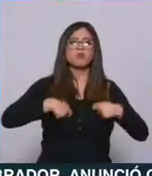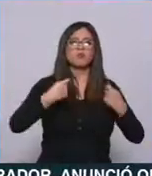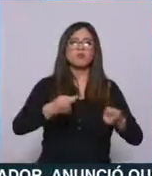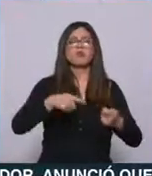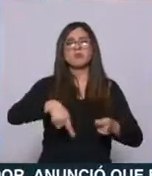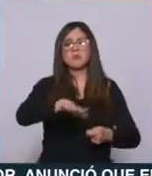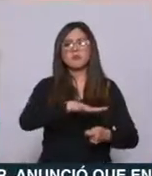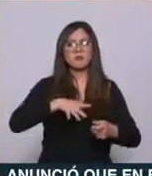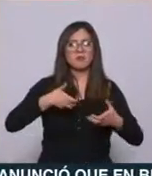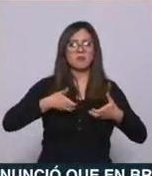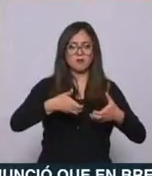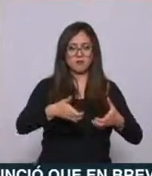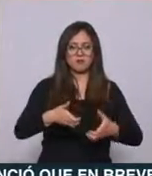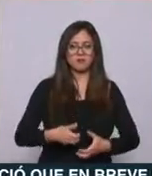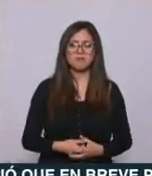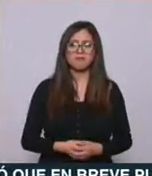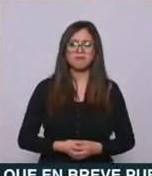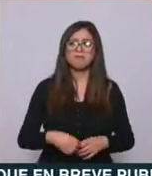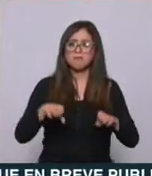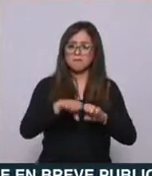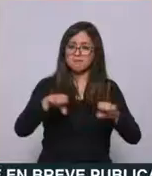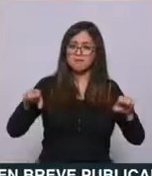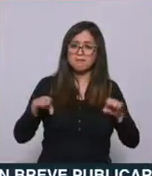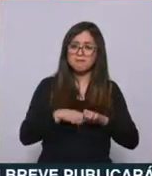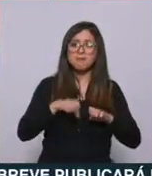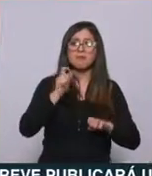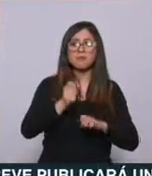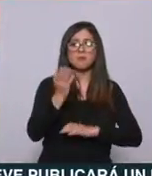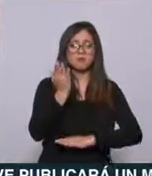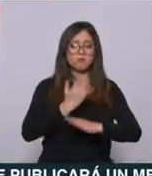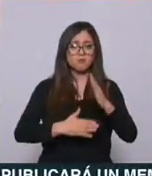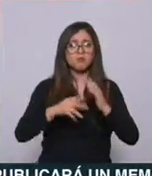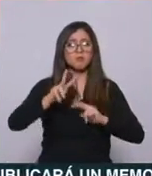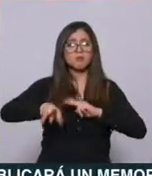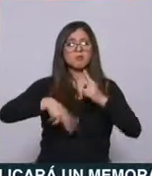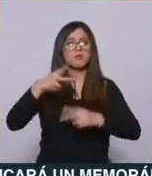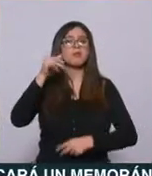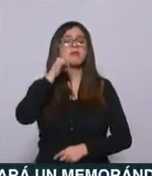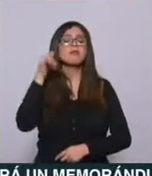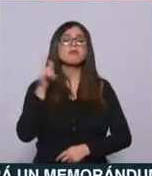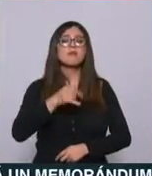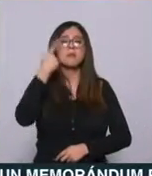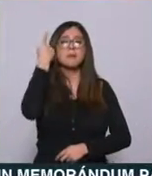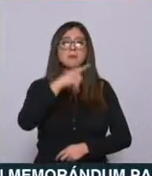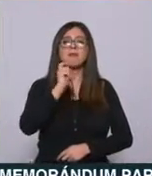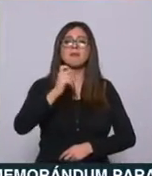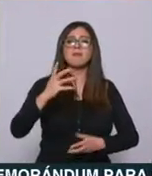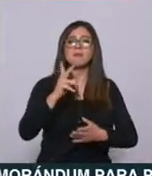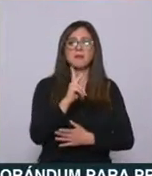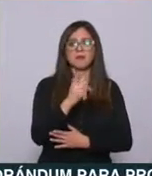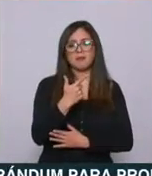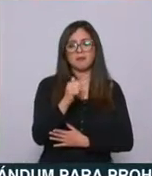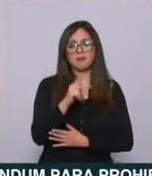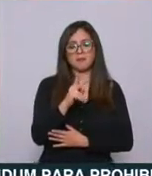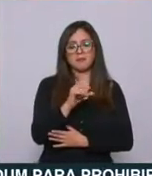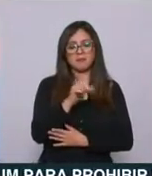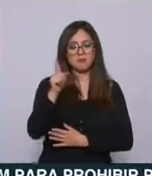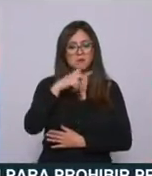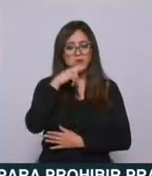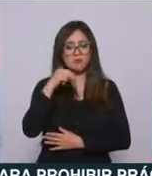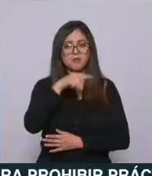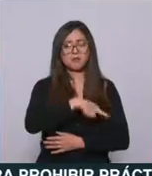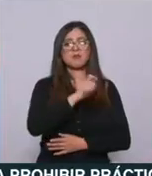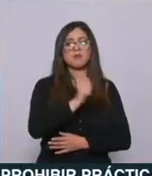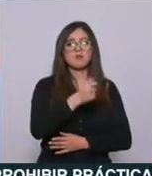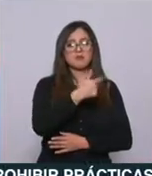calles. La selección mexicana de taekwondo viajó a Italia para competir en el Grand Prix de Roma del 7 al 9 de junio.